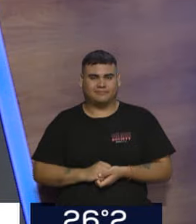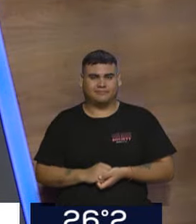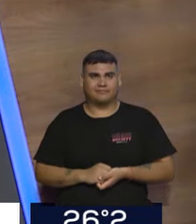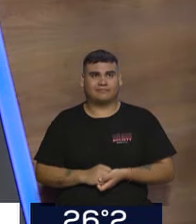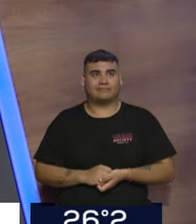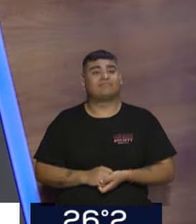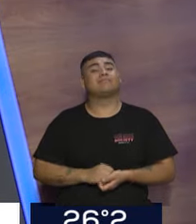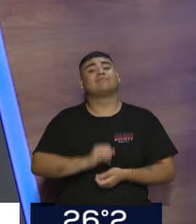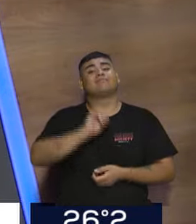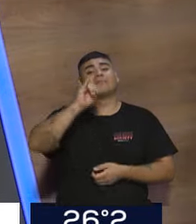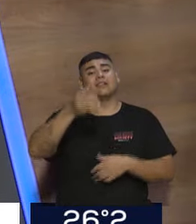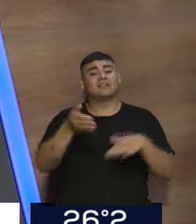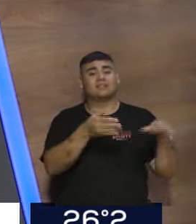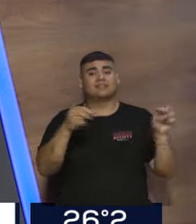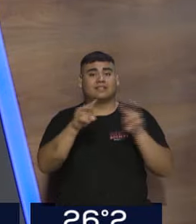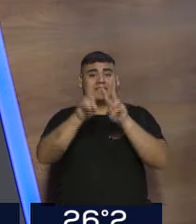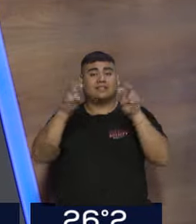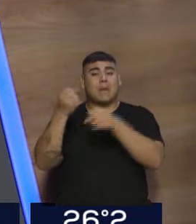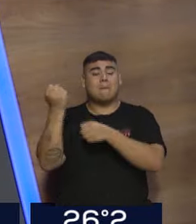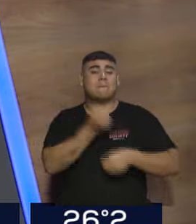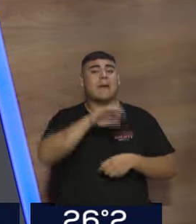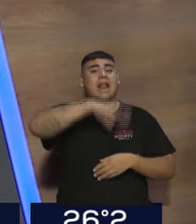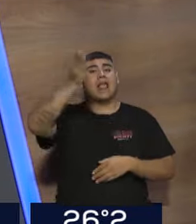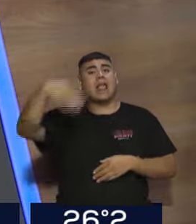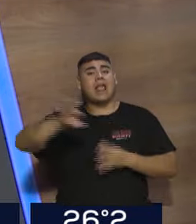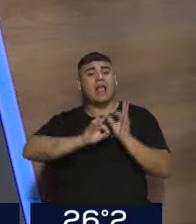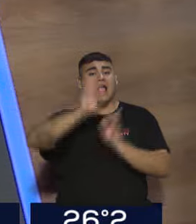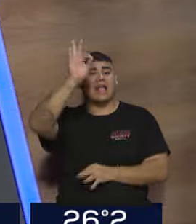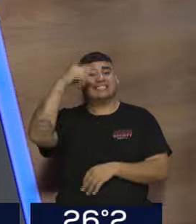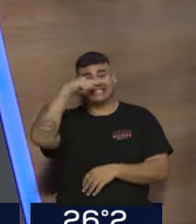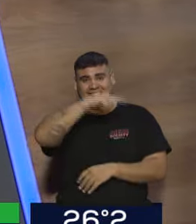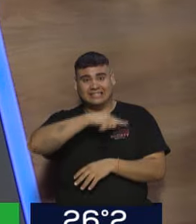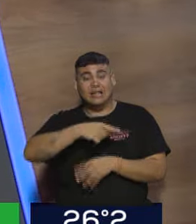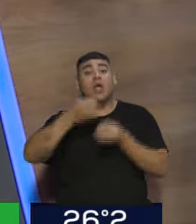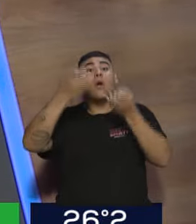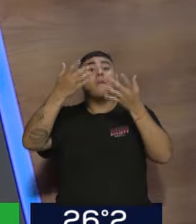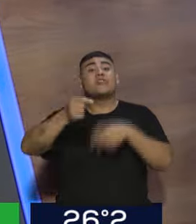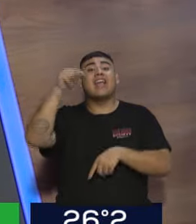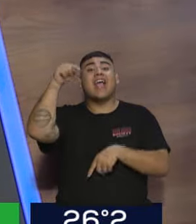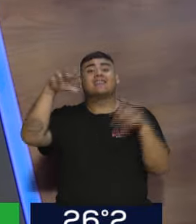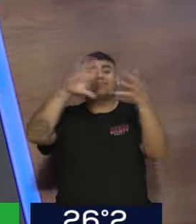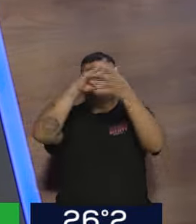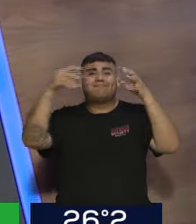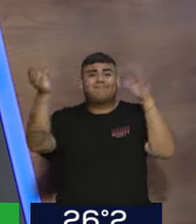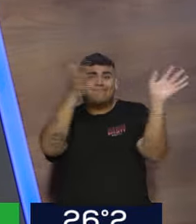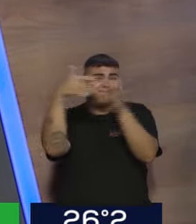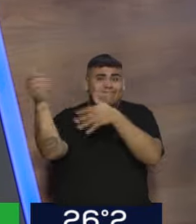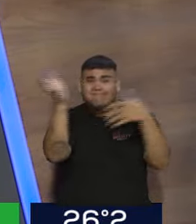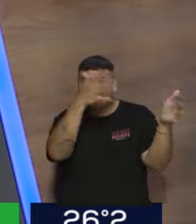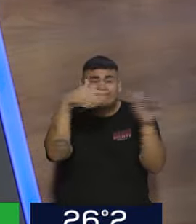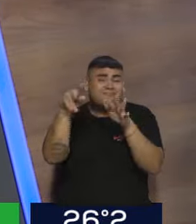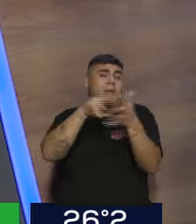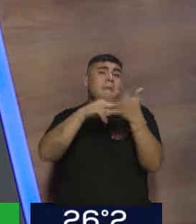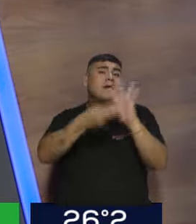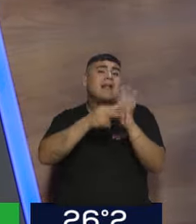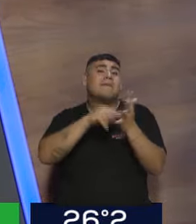Y ahora sí es momento de hablar del Parque Aconcagua, porque por la inestabilidad en altura, esta temporada se está perfilando